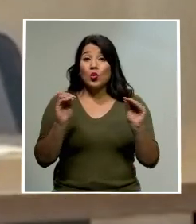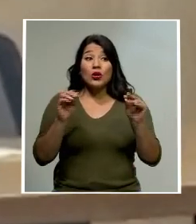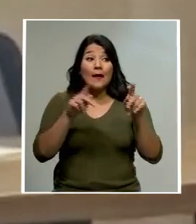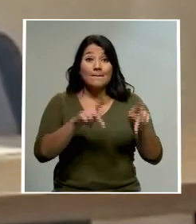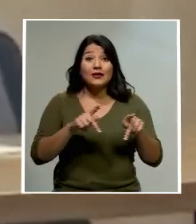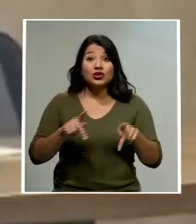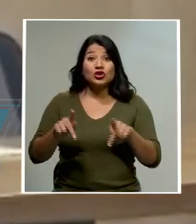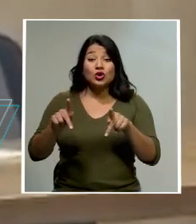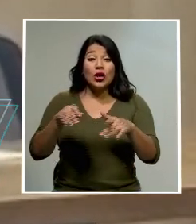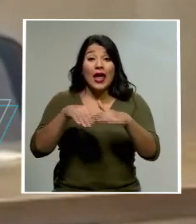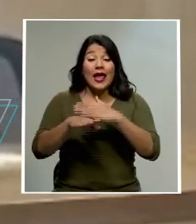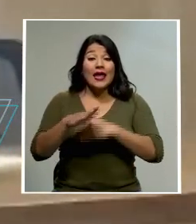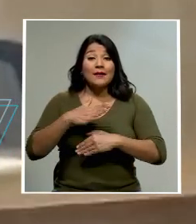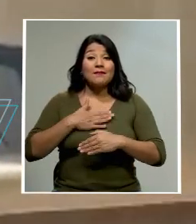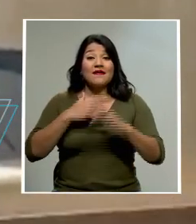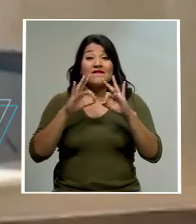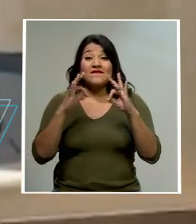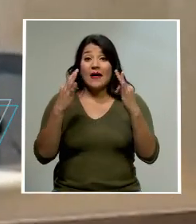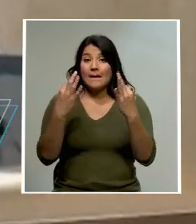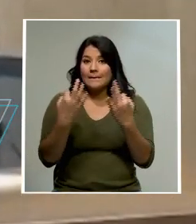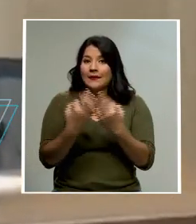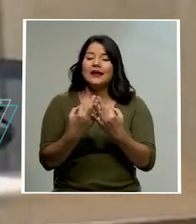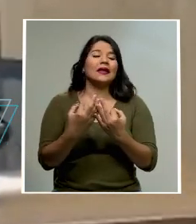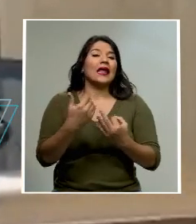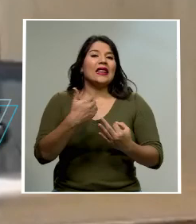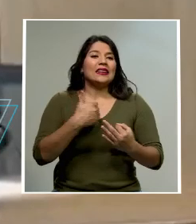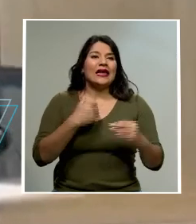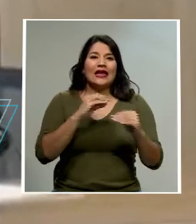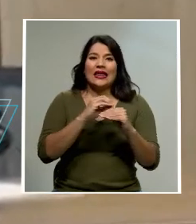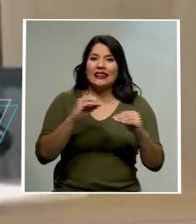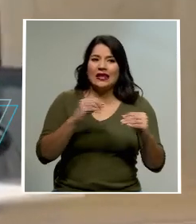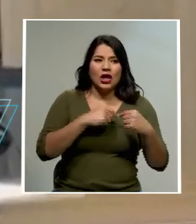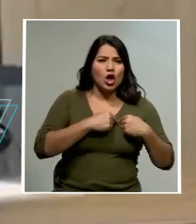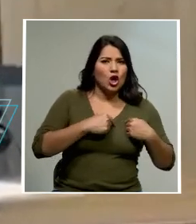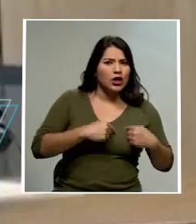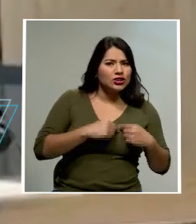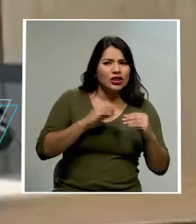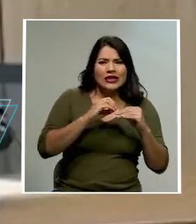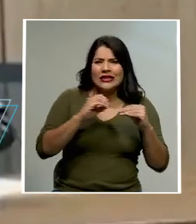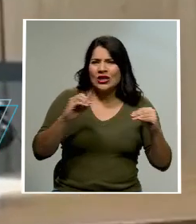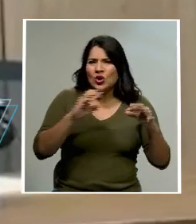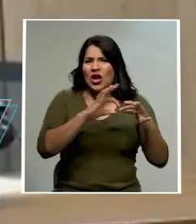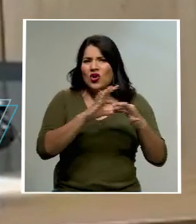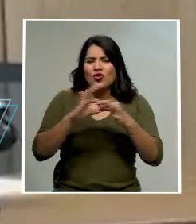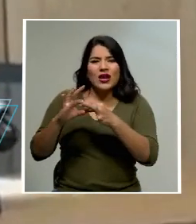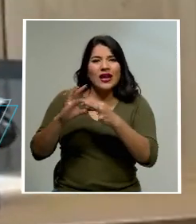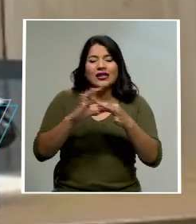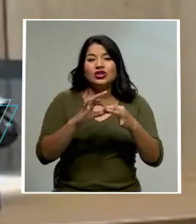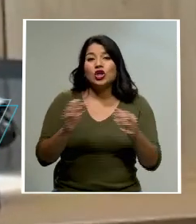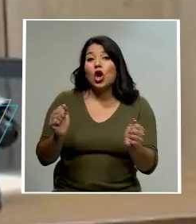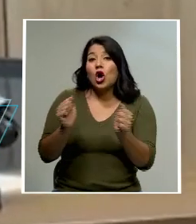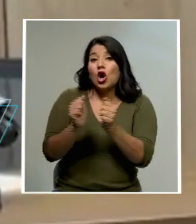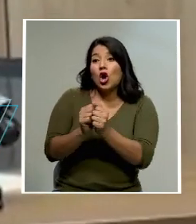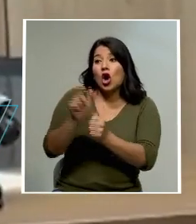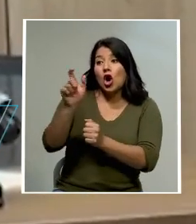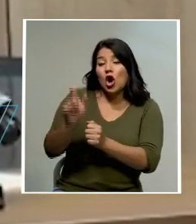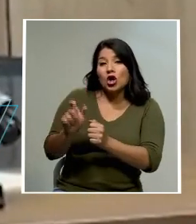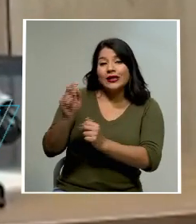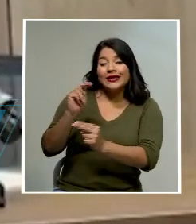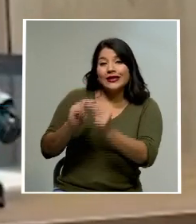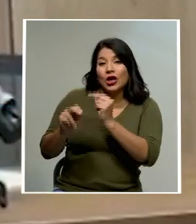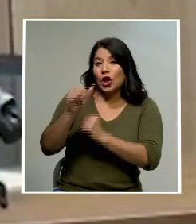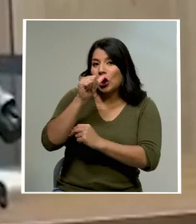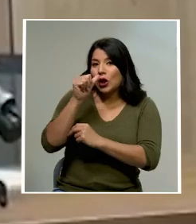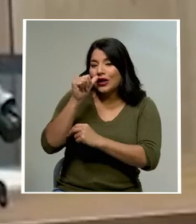mi familia tiene, ni por asomo, ningún vínculo con el crimen organizado, ni con